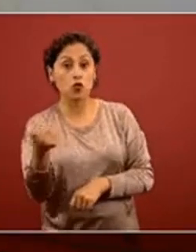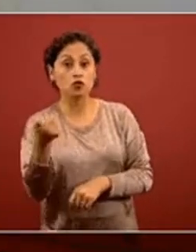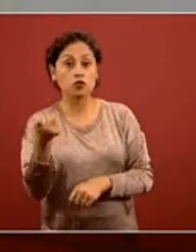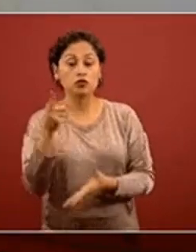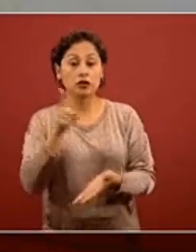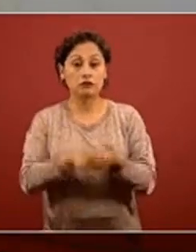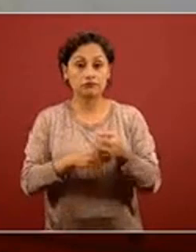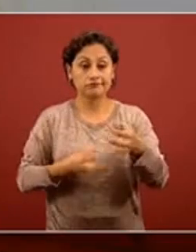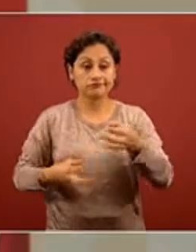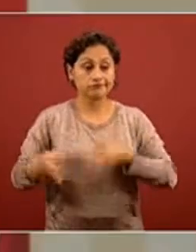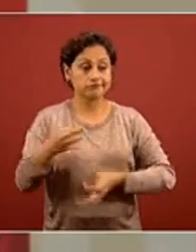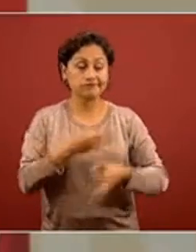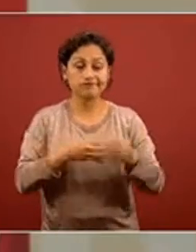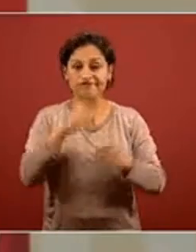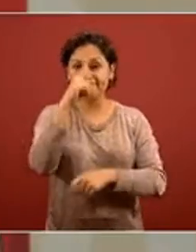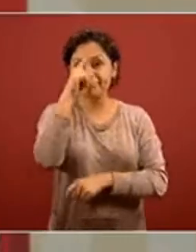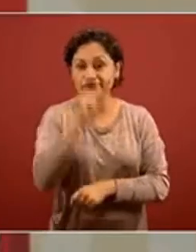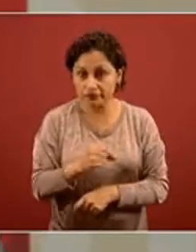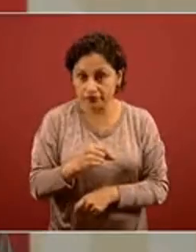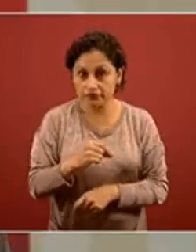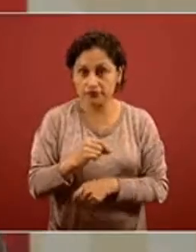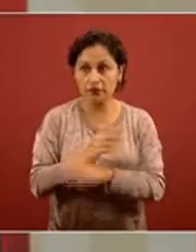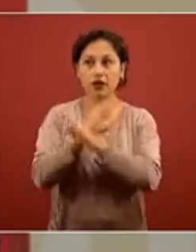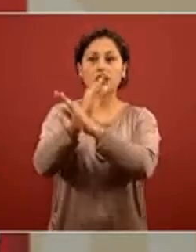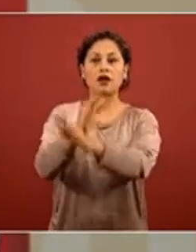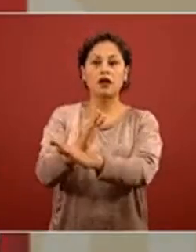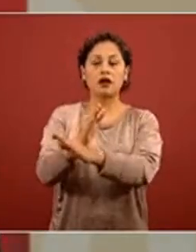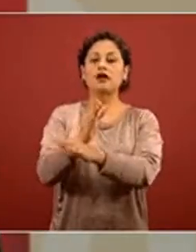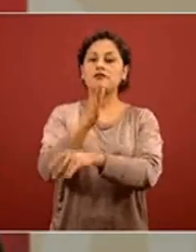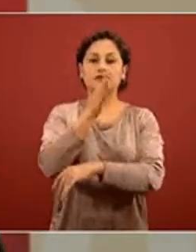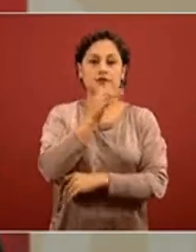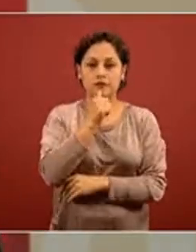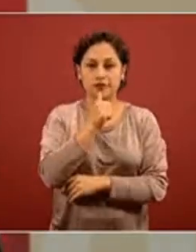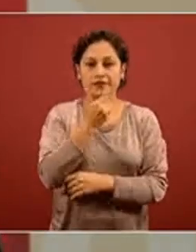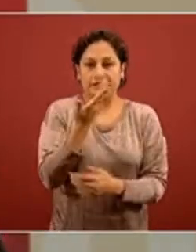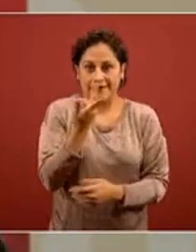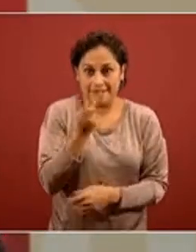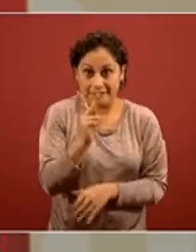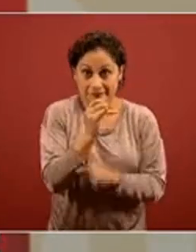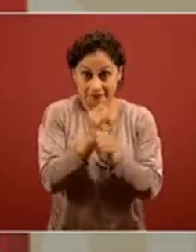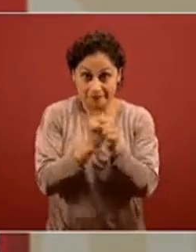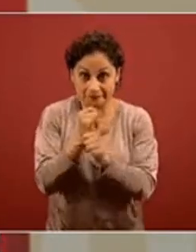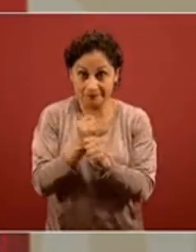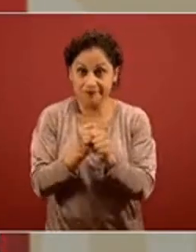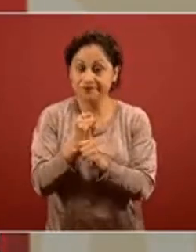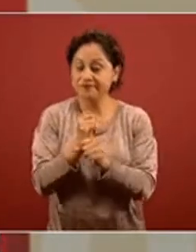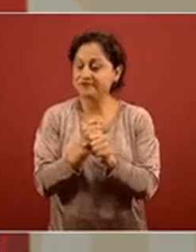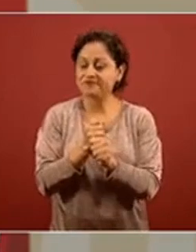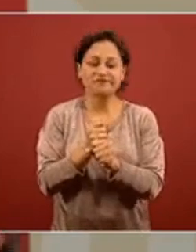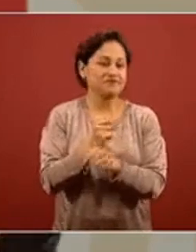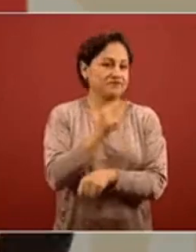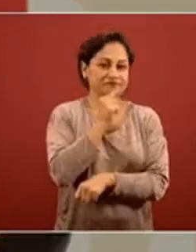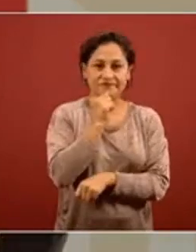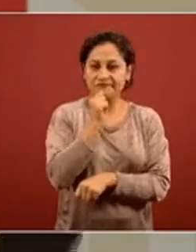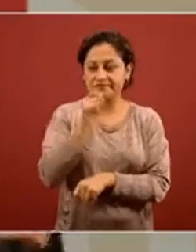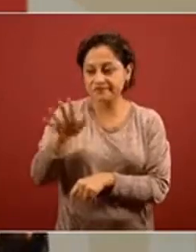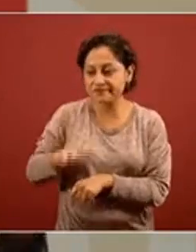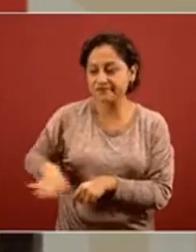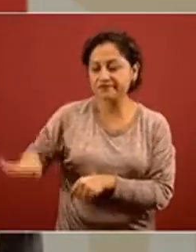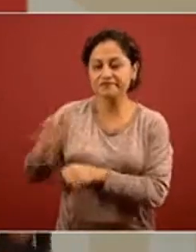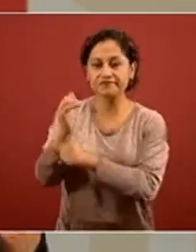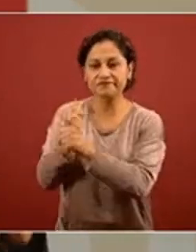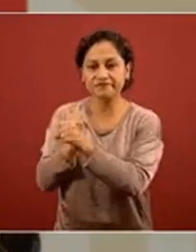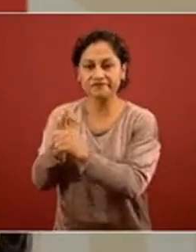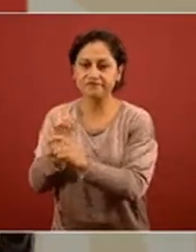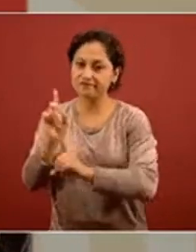inmunes ineficientes. Entonces, todavía hay muchas inquietudes, también hay muchas dudas sobre la cantidad